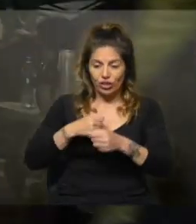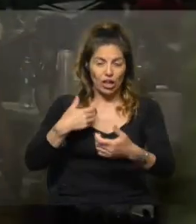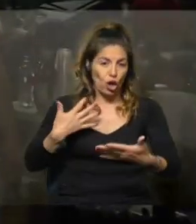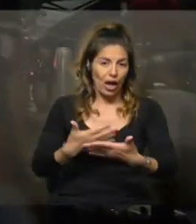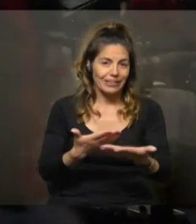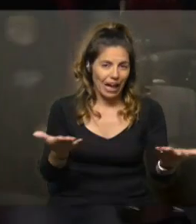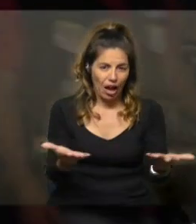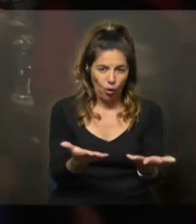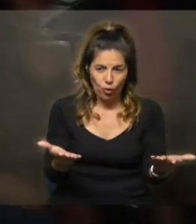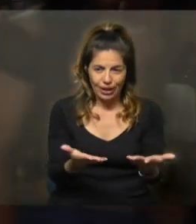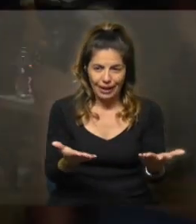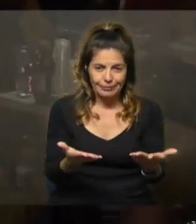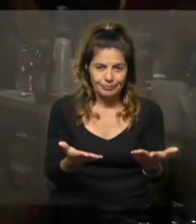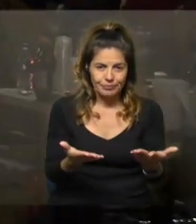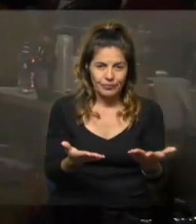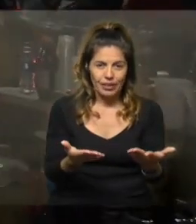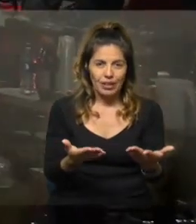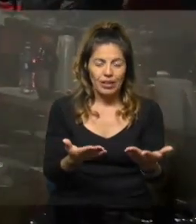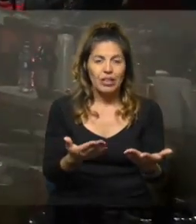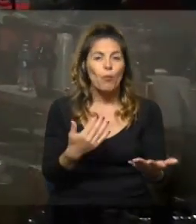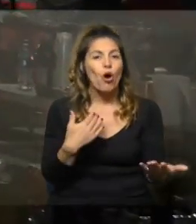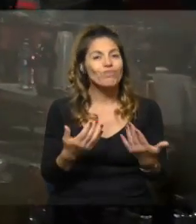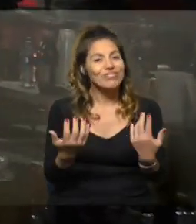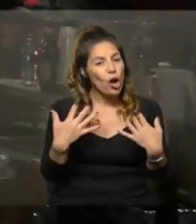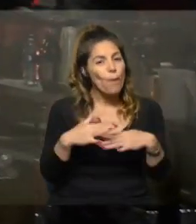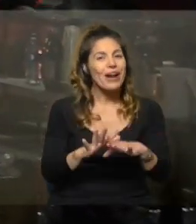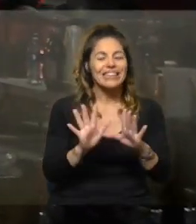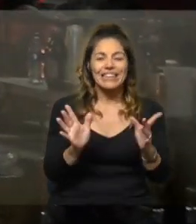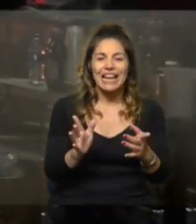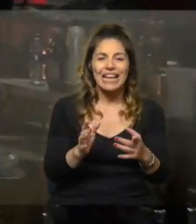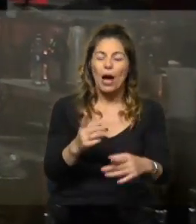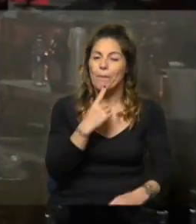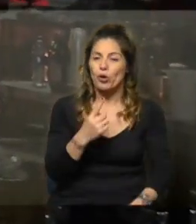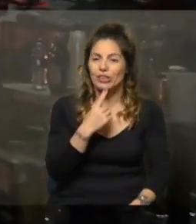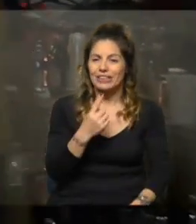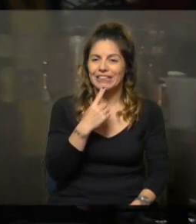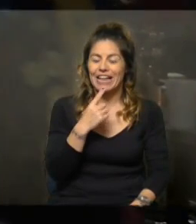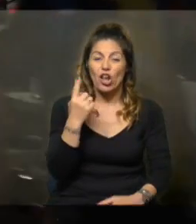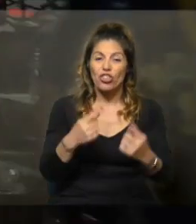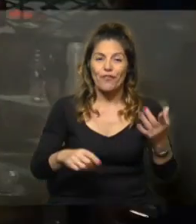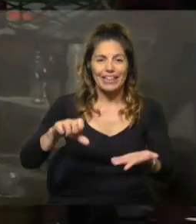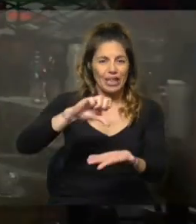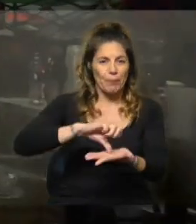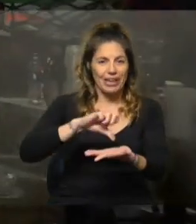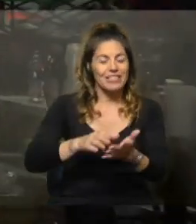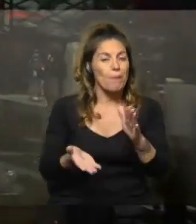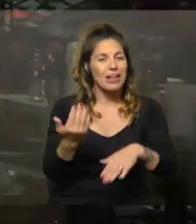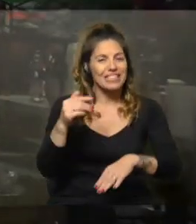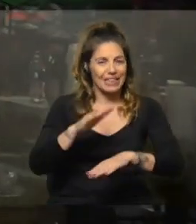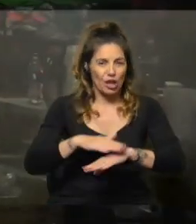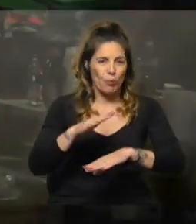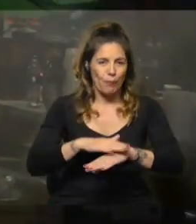estamos al aire con el programa Cómo se convergen las políticas En definitiva de los estados y más en este momento donde